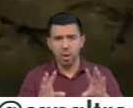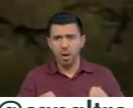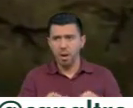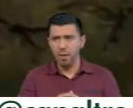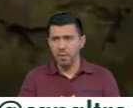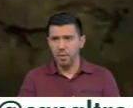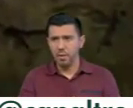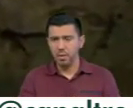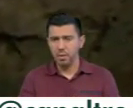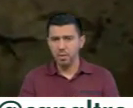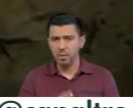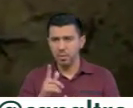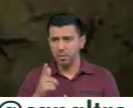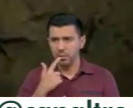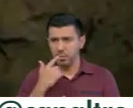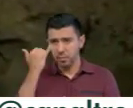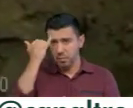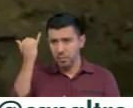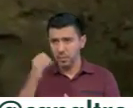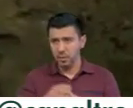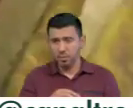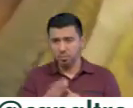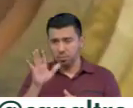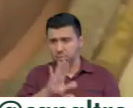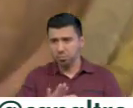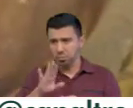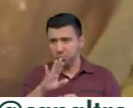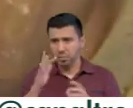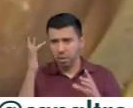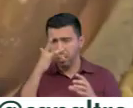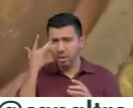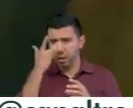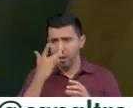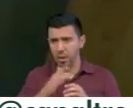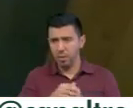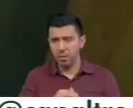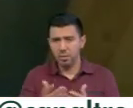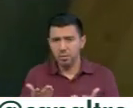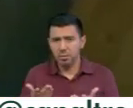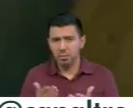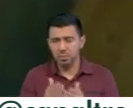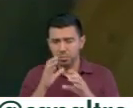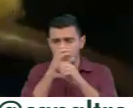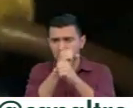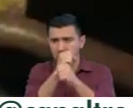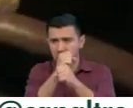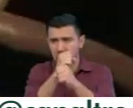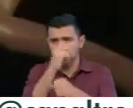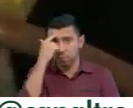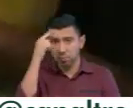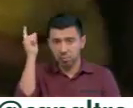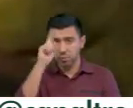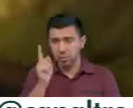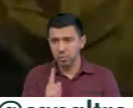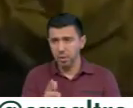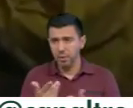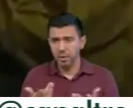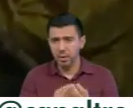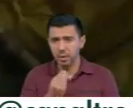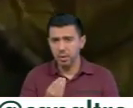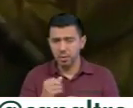según ellos el horizonte es negro por la ausencia de proyectos y la posibilidad de quedar desvinculados de su única actividad